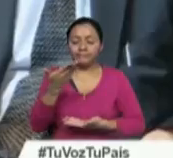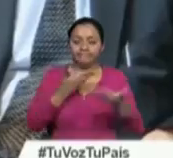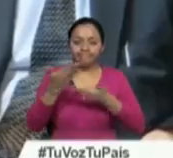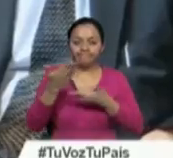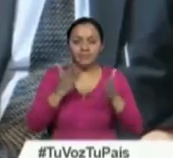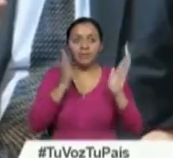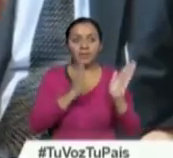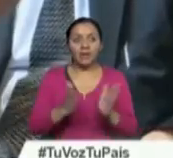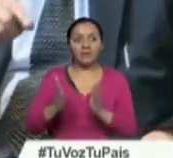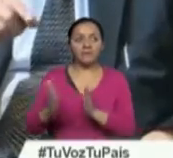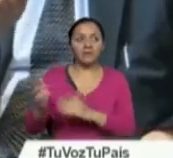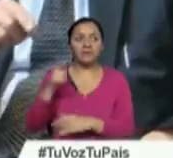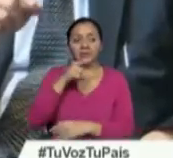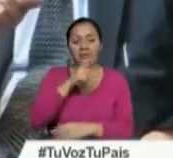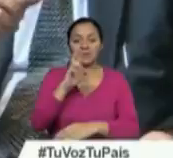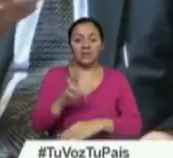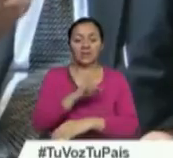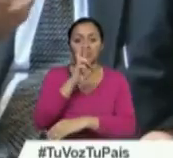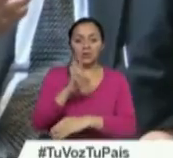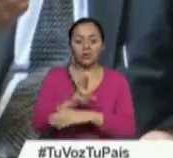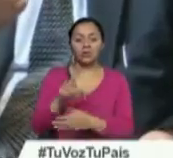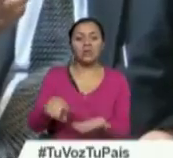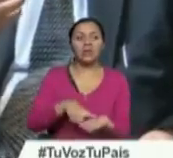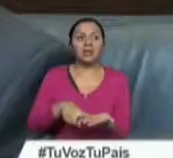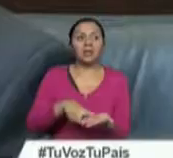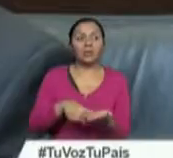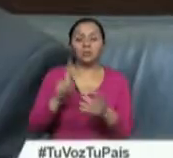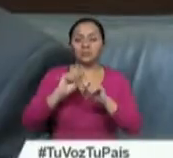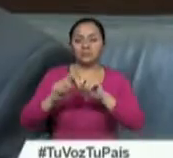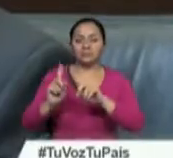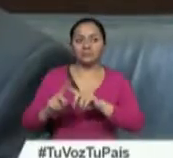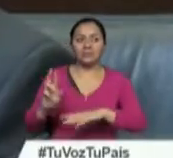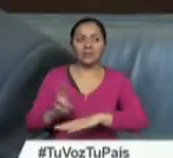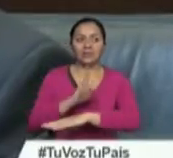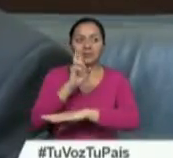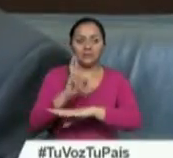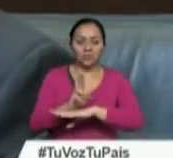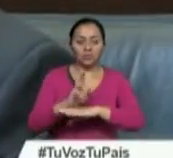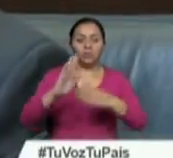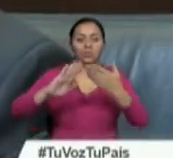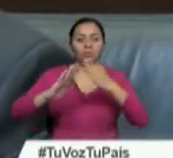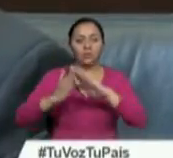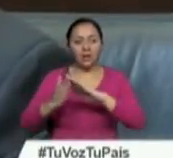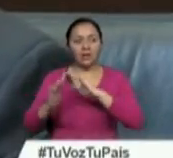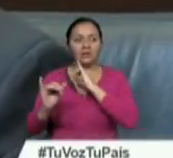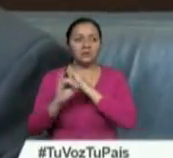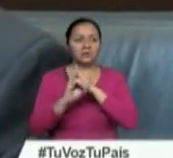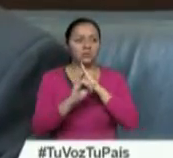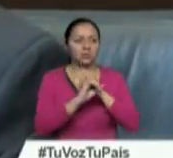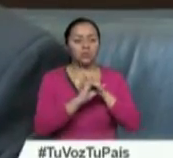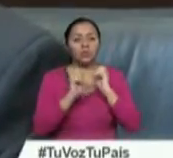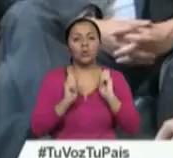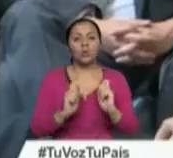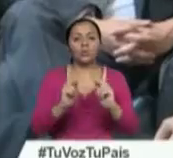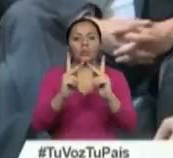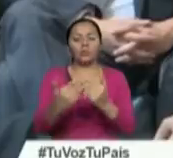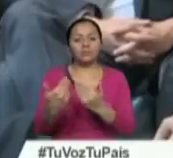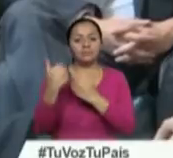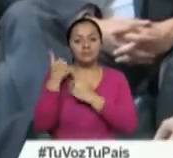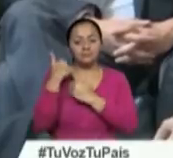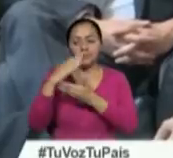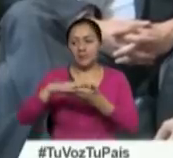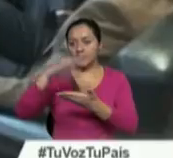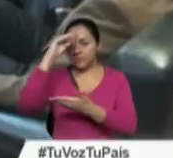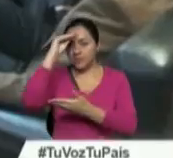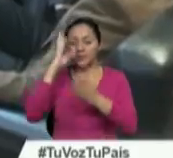planificación inmediata, Castillo informó que se reunirá con diferentes rectores, comunidades e institutos para tener la oportunidad de aprender de la